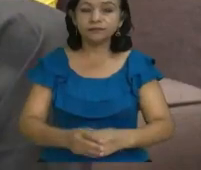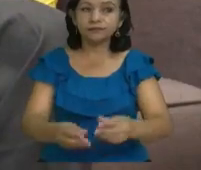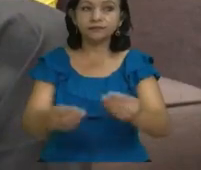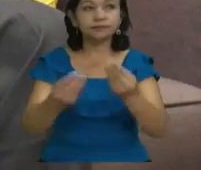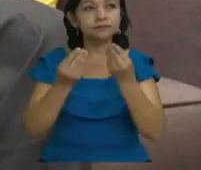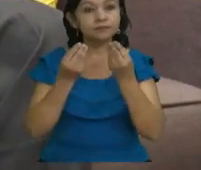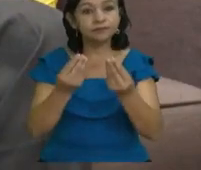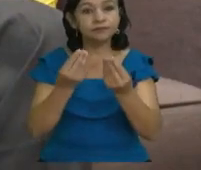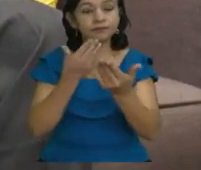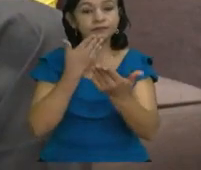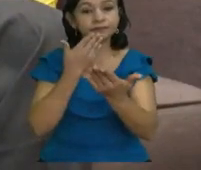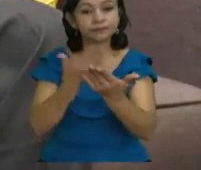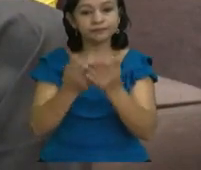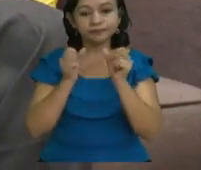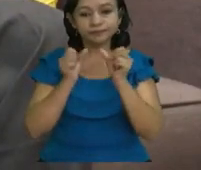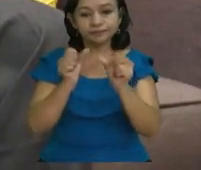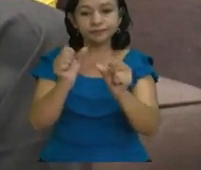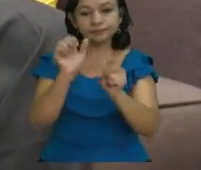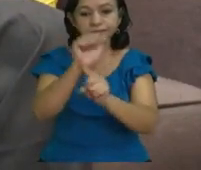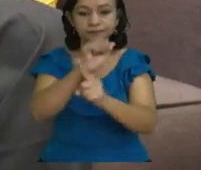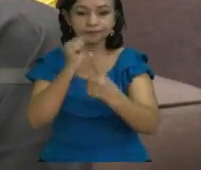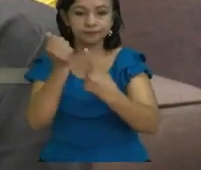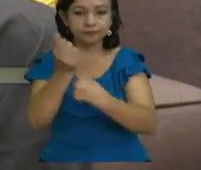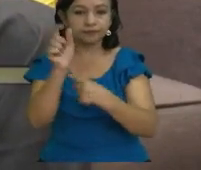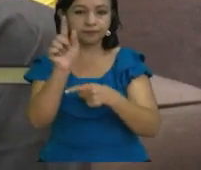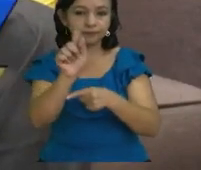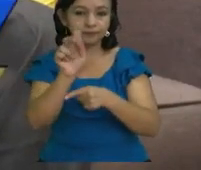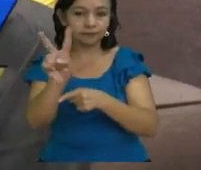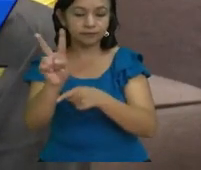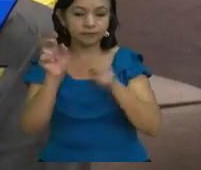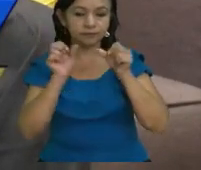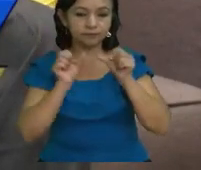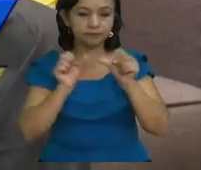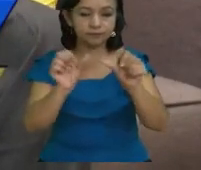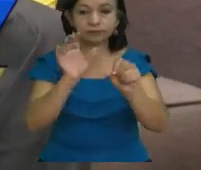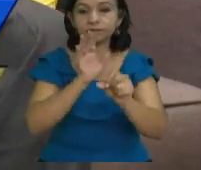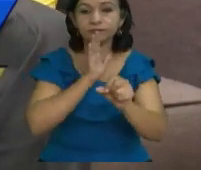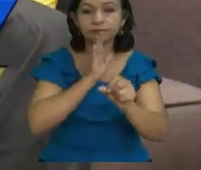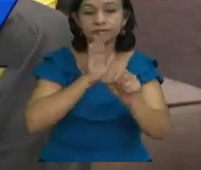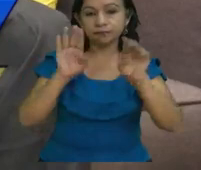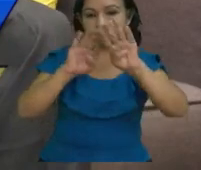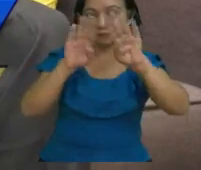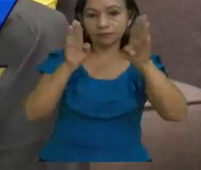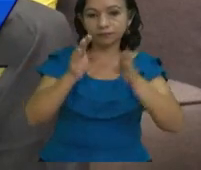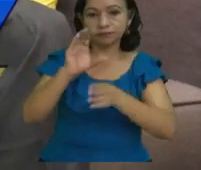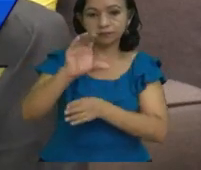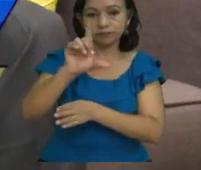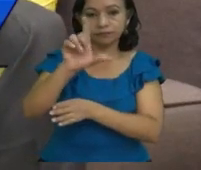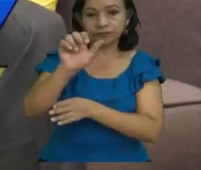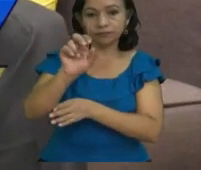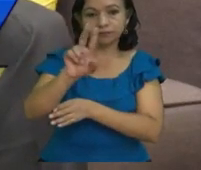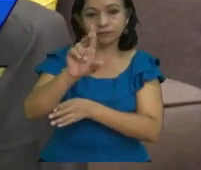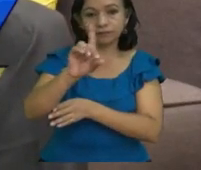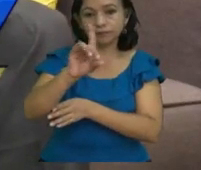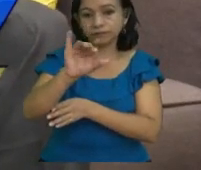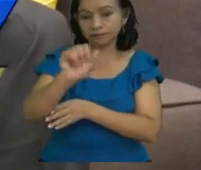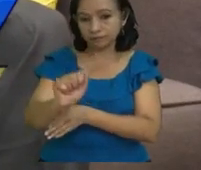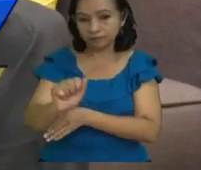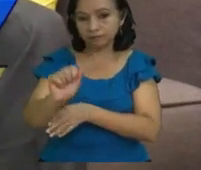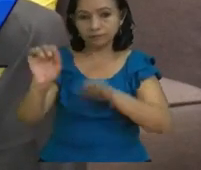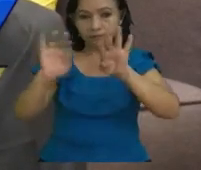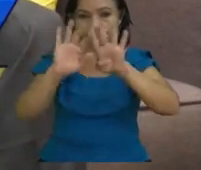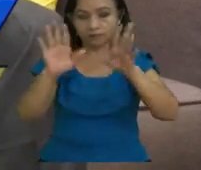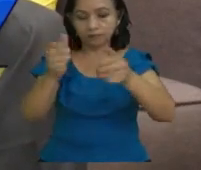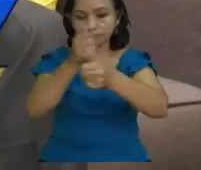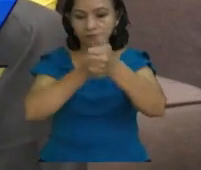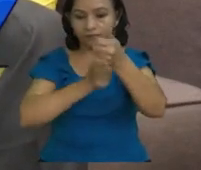Muchísimas gracias por continuar en sintonía del canal parlamentario. Seguimos nuestra conversación con la compañera Claudia Cárdenas, codirectora del Instituto Nicaragüense